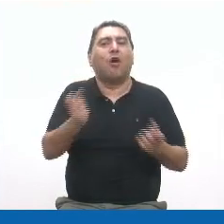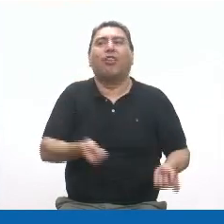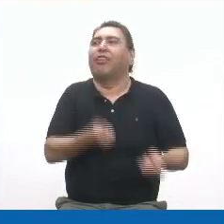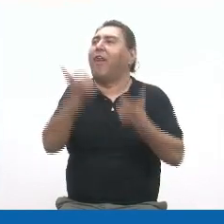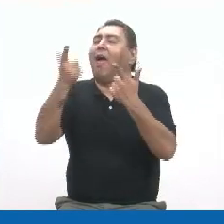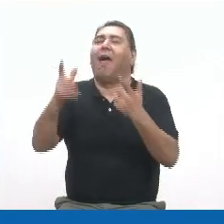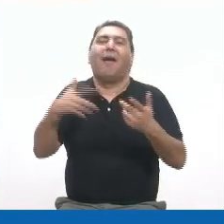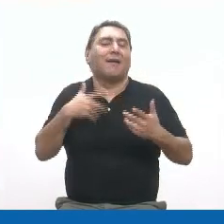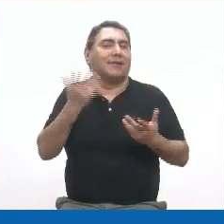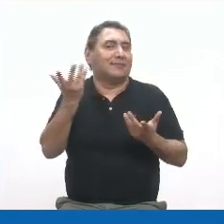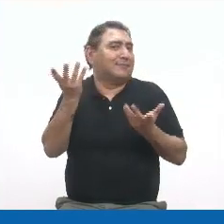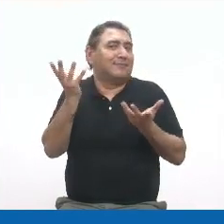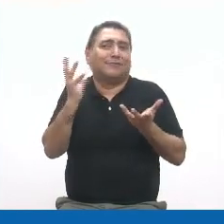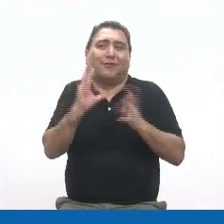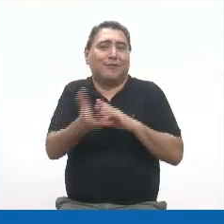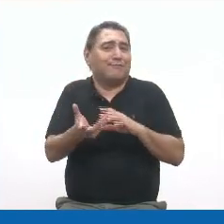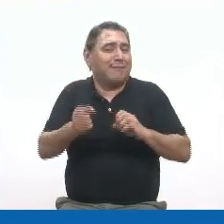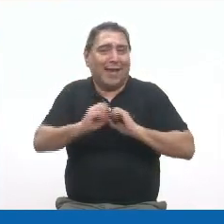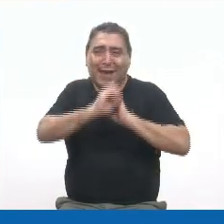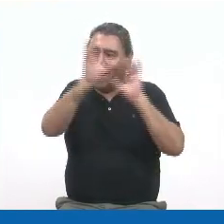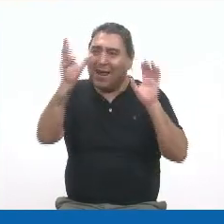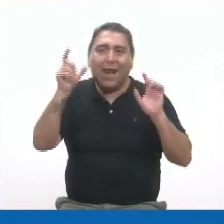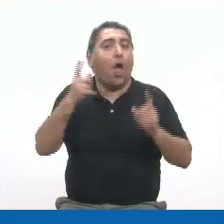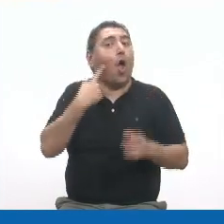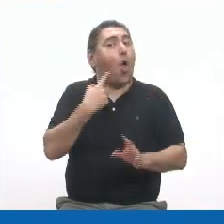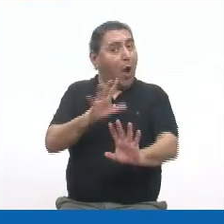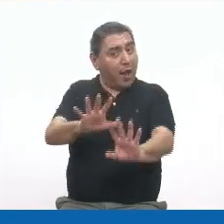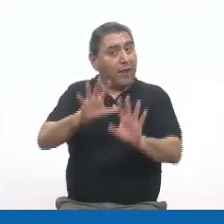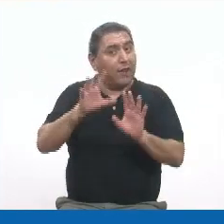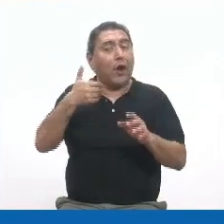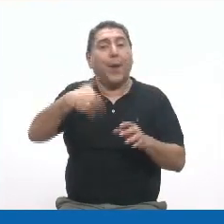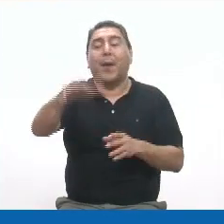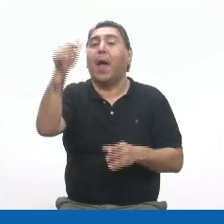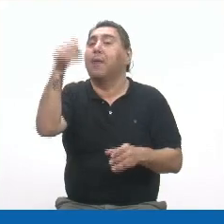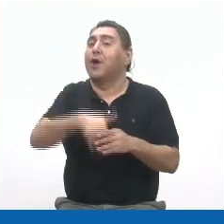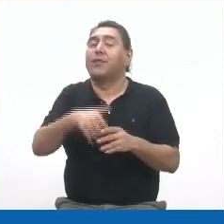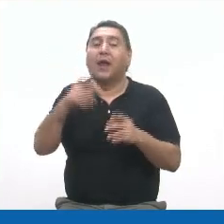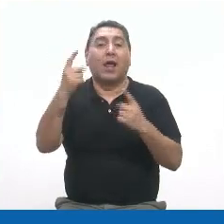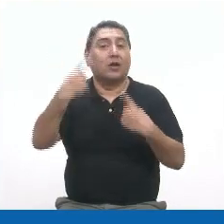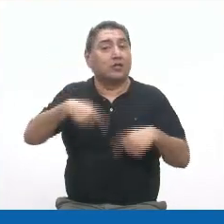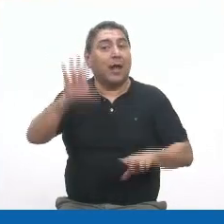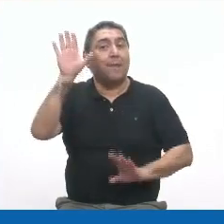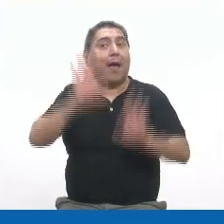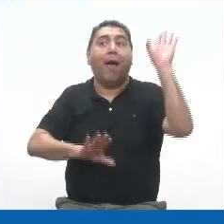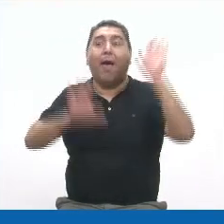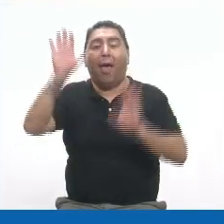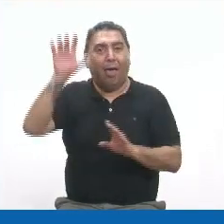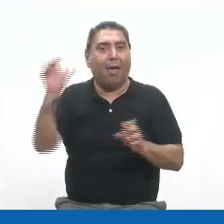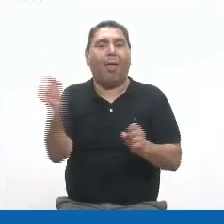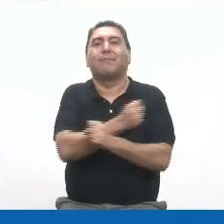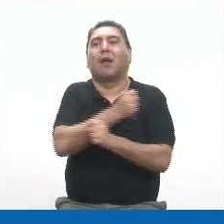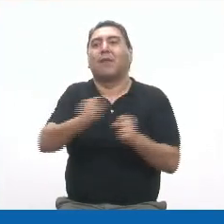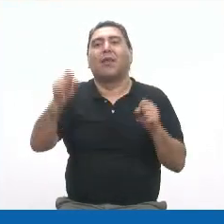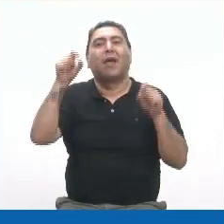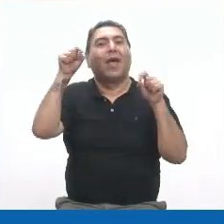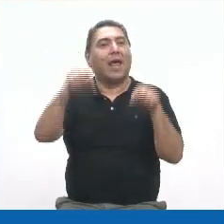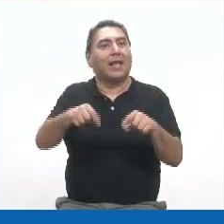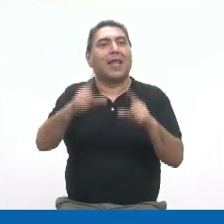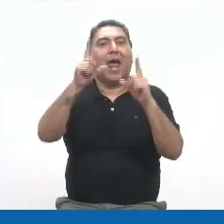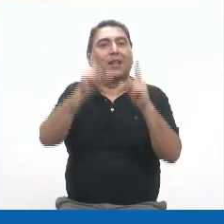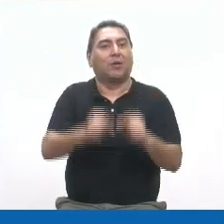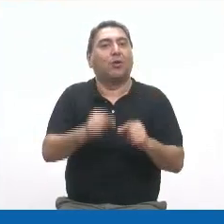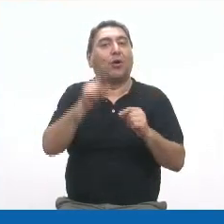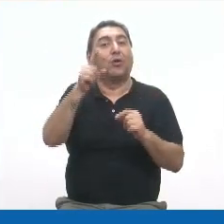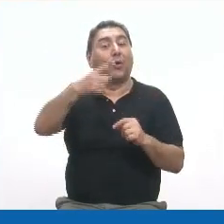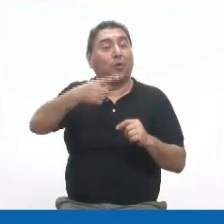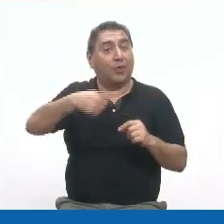su máxima expresión. Entonces, ojo con los que van a votar, con los que van a levantar la mano aprobando este artículo que